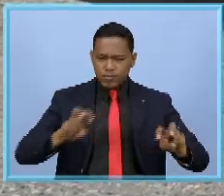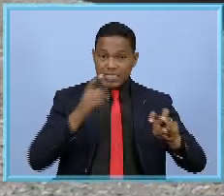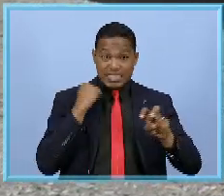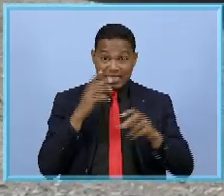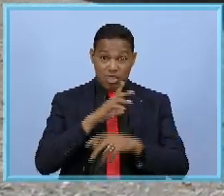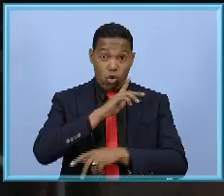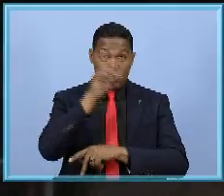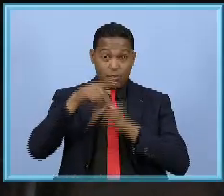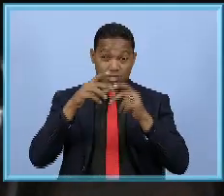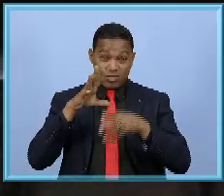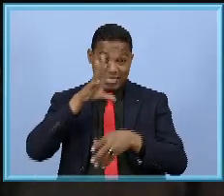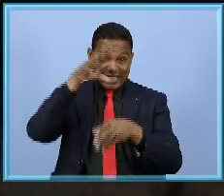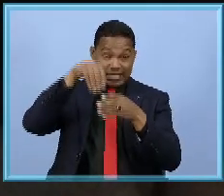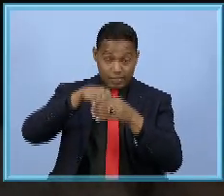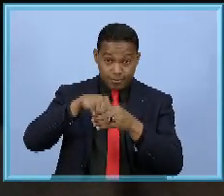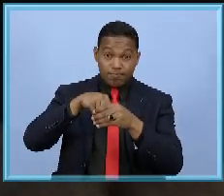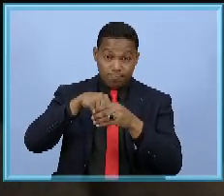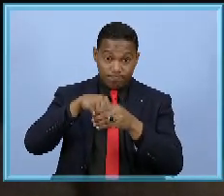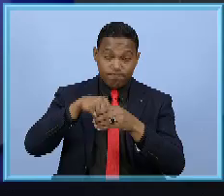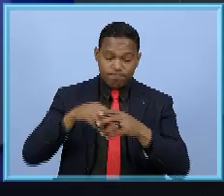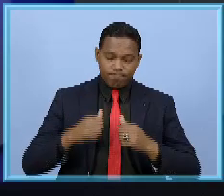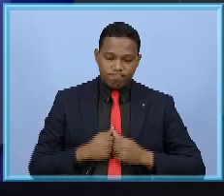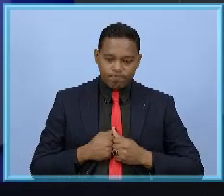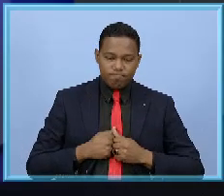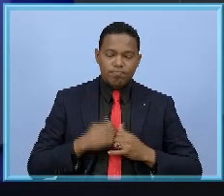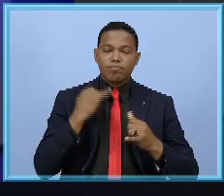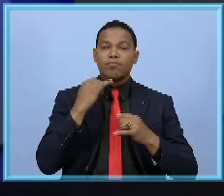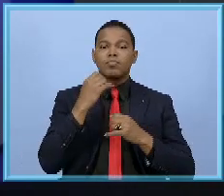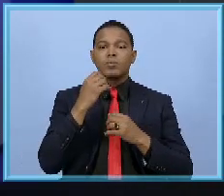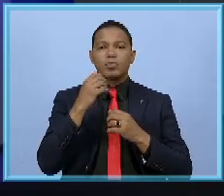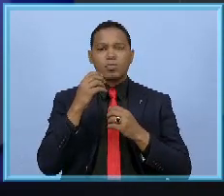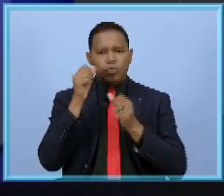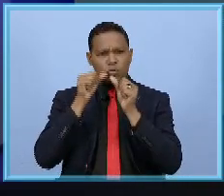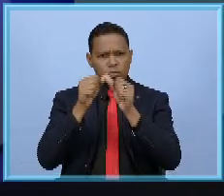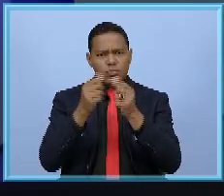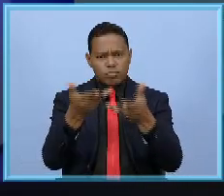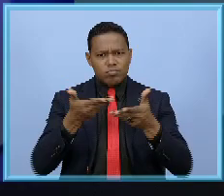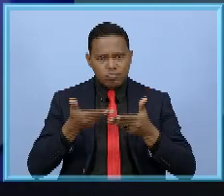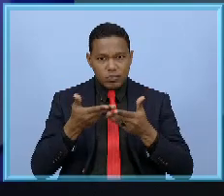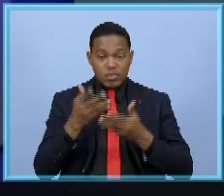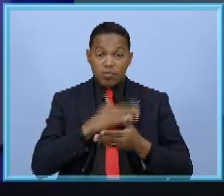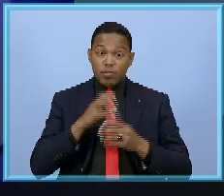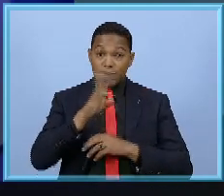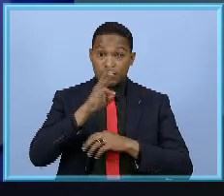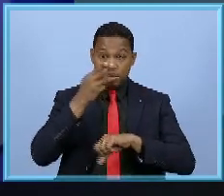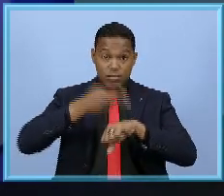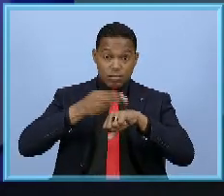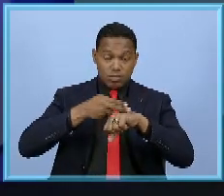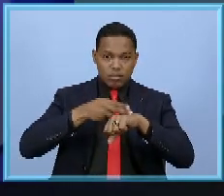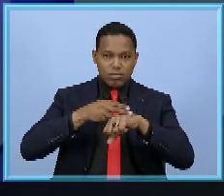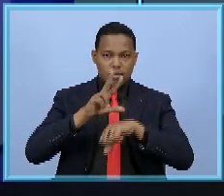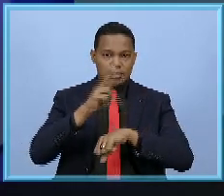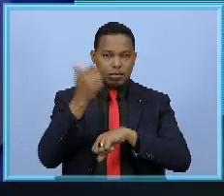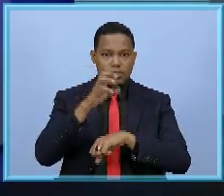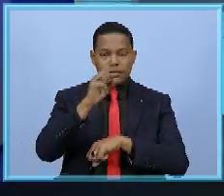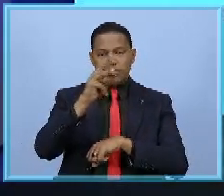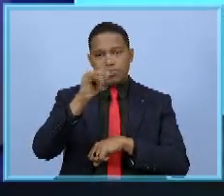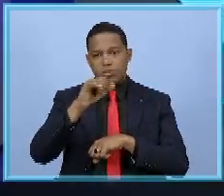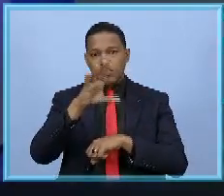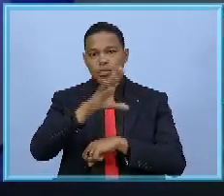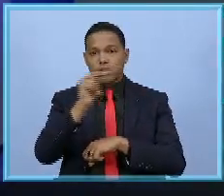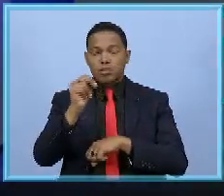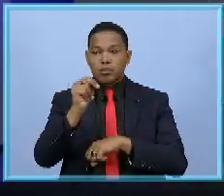de narcotráfico internacional. Les invitamos a mantener la sintonía con nosotros a las 6 en nuestra emisión estelar, la tercera emisión de Central de